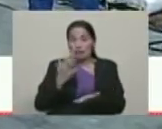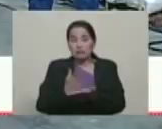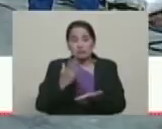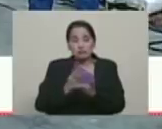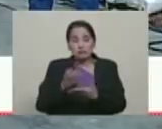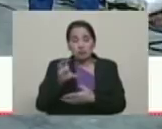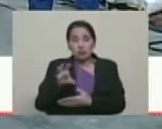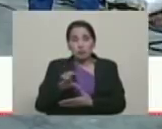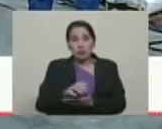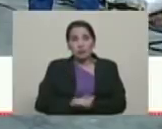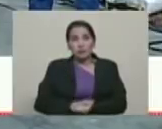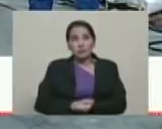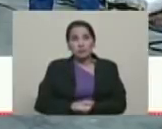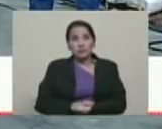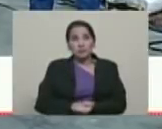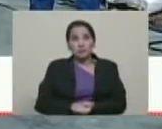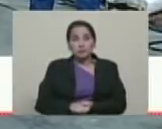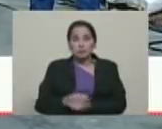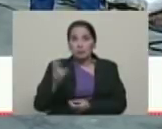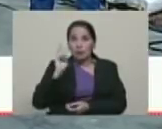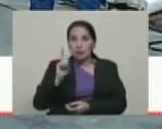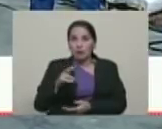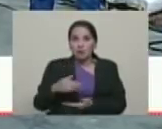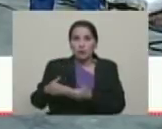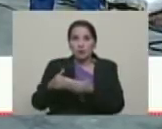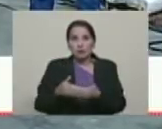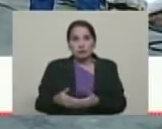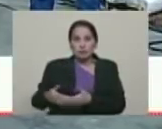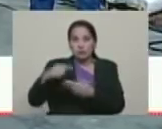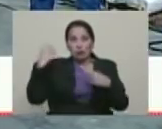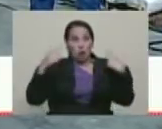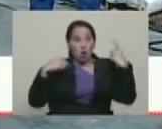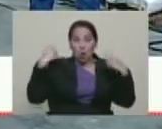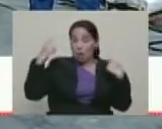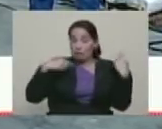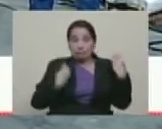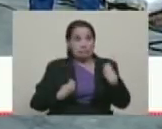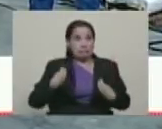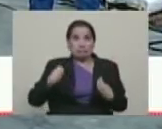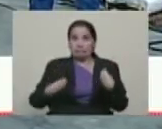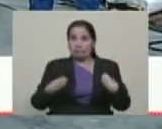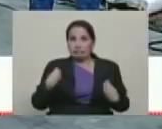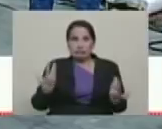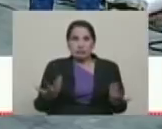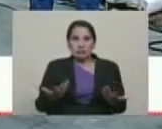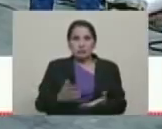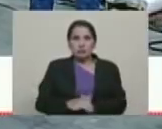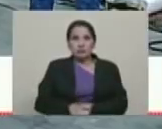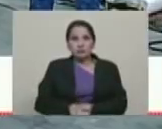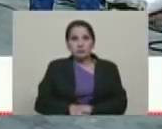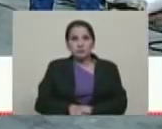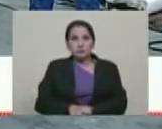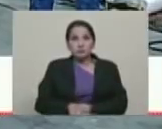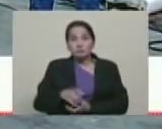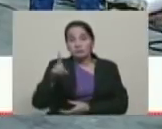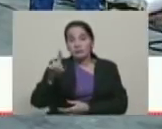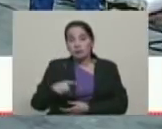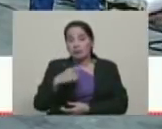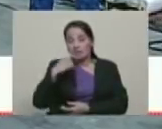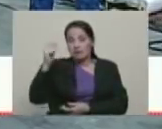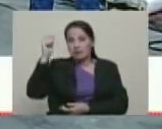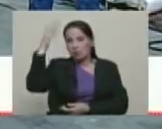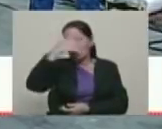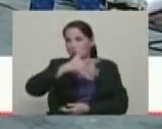país. Veo al imperialismo como loco, desesperado. También sale una noticia que Donald Trump llamó al